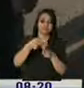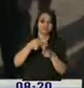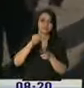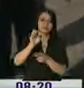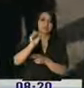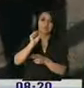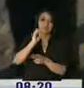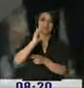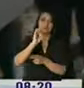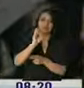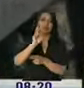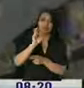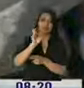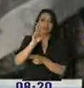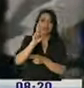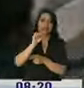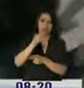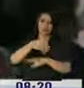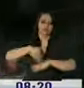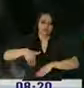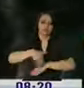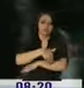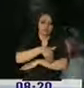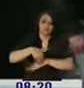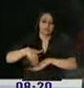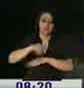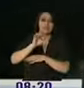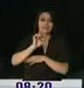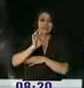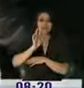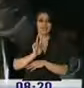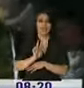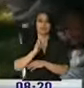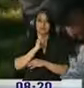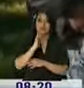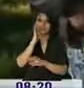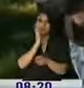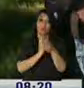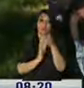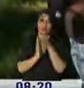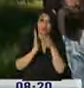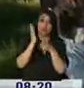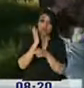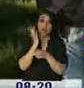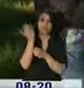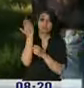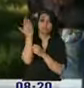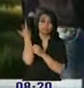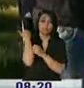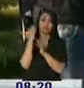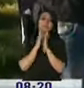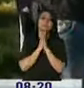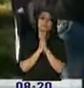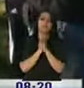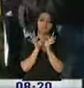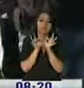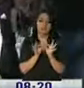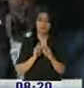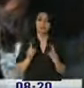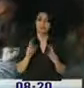se llama Avenida E3. Ellos dicen que hace 5 años solicitan la intervención de esta calle, sin embargo no tienen una